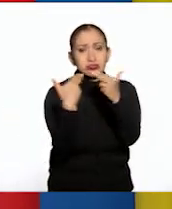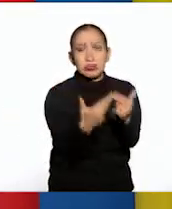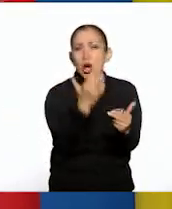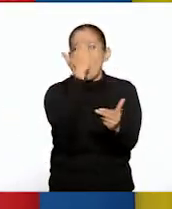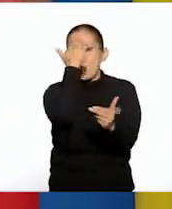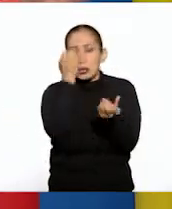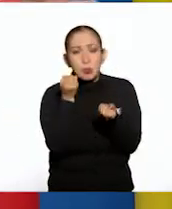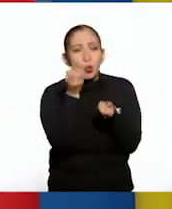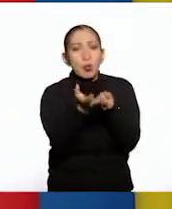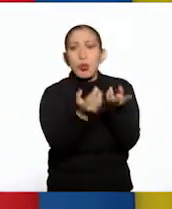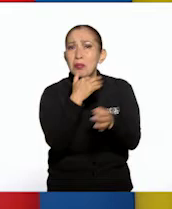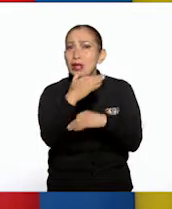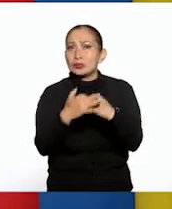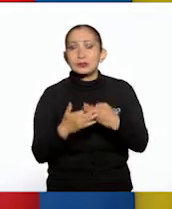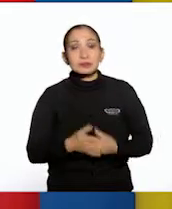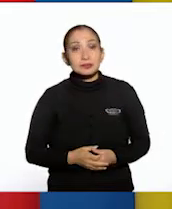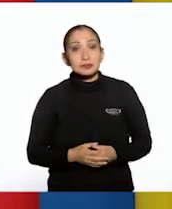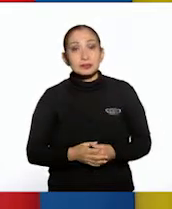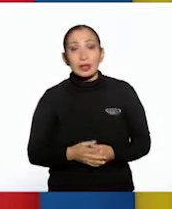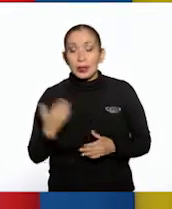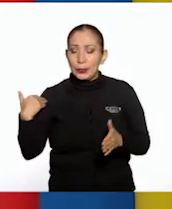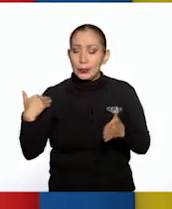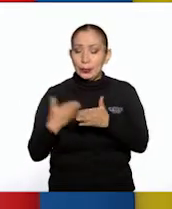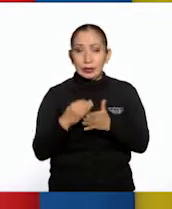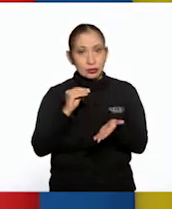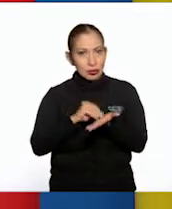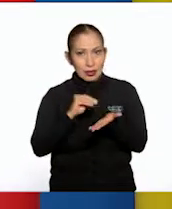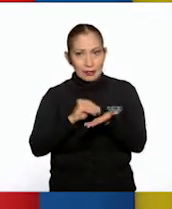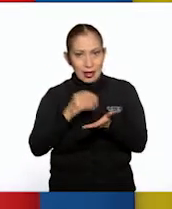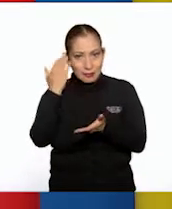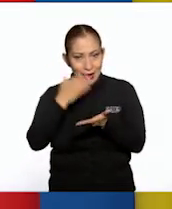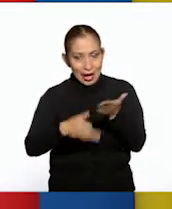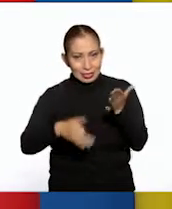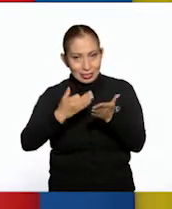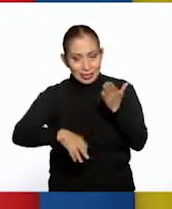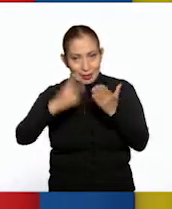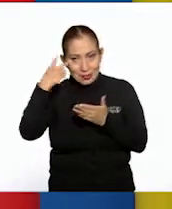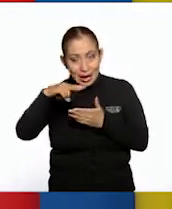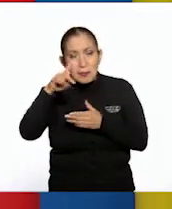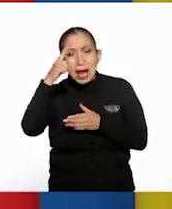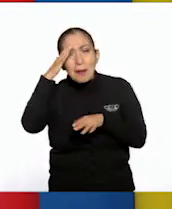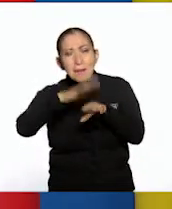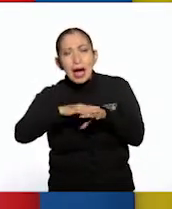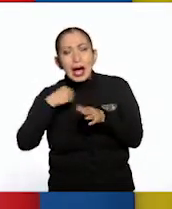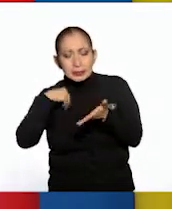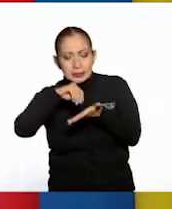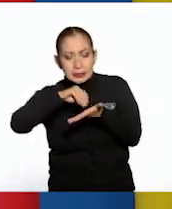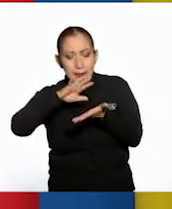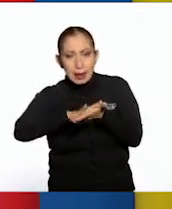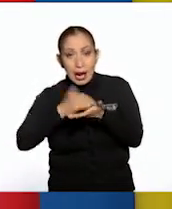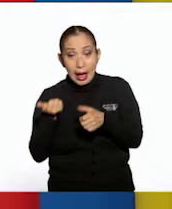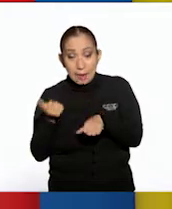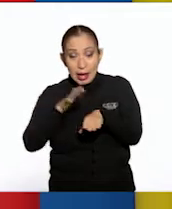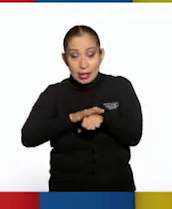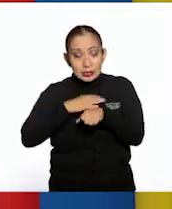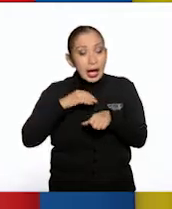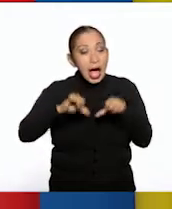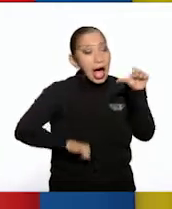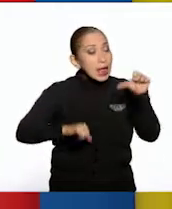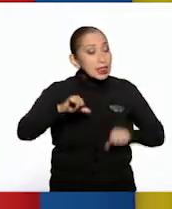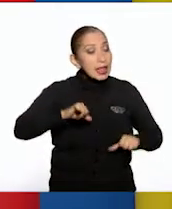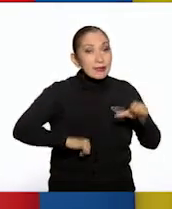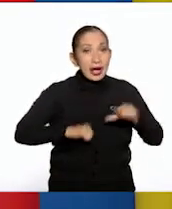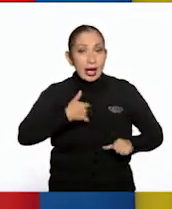gran conocimiento. El recorrido aún no acaba. Con el fin de tener un buen registro para la administración de las